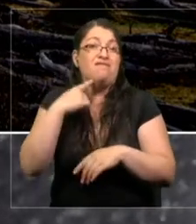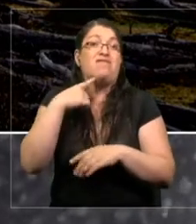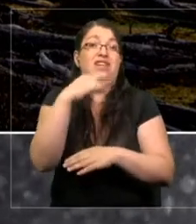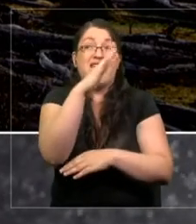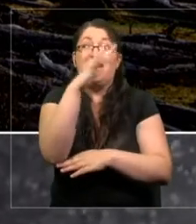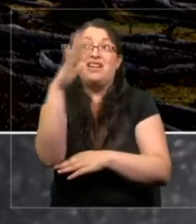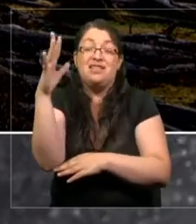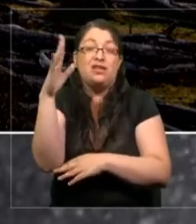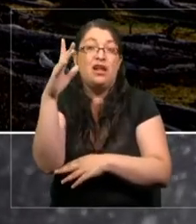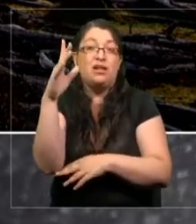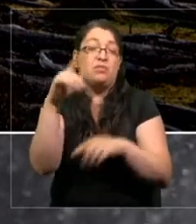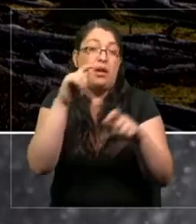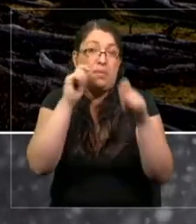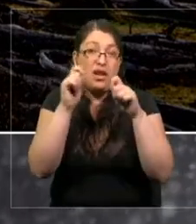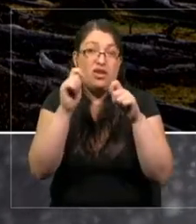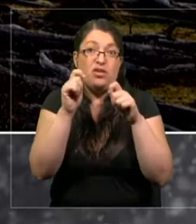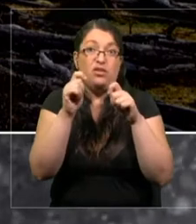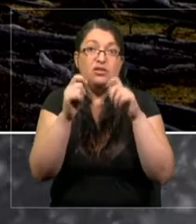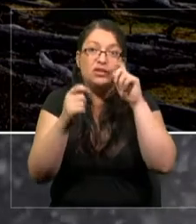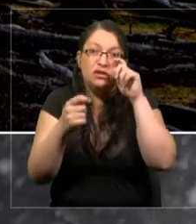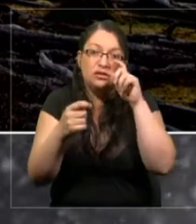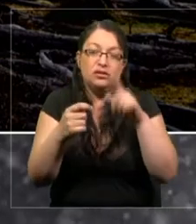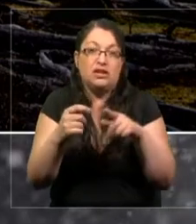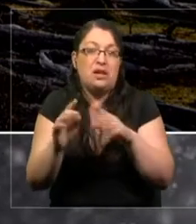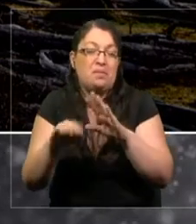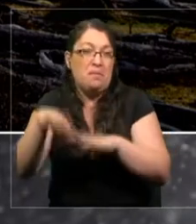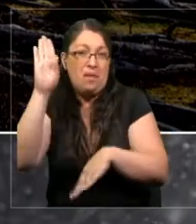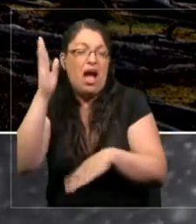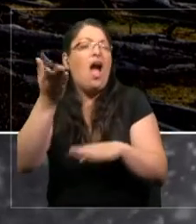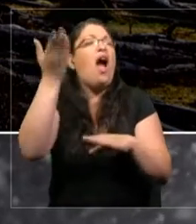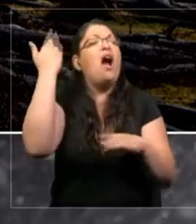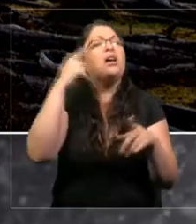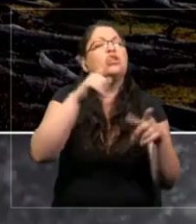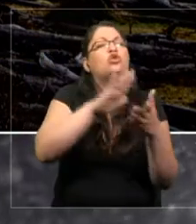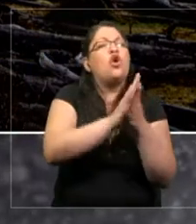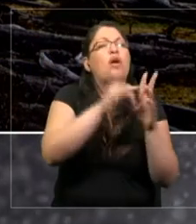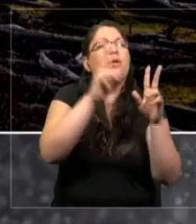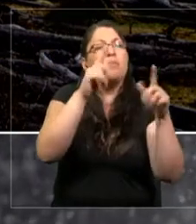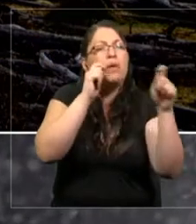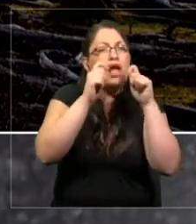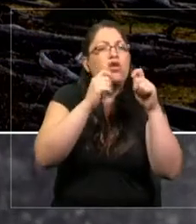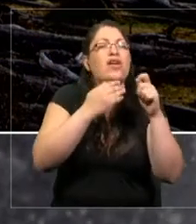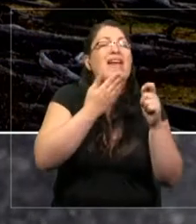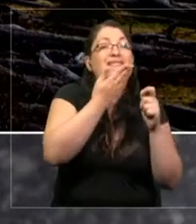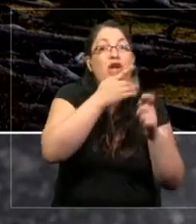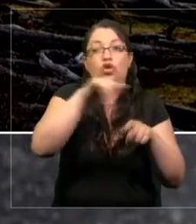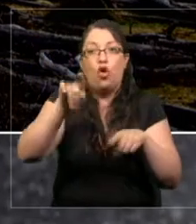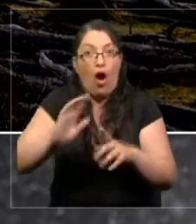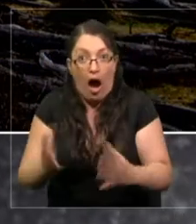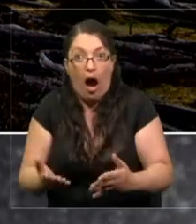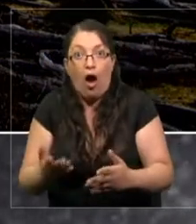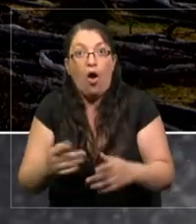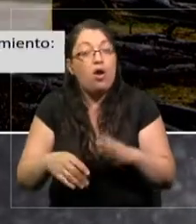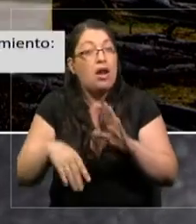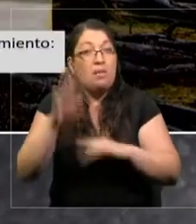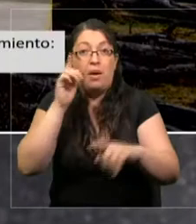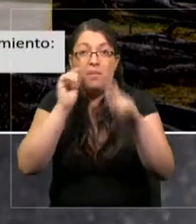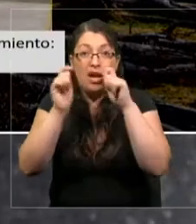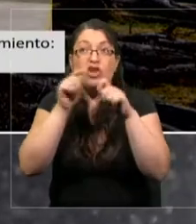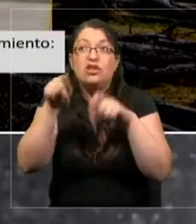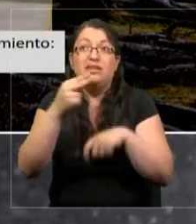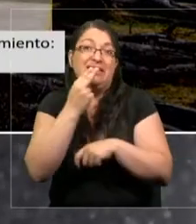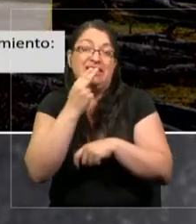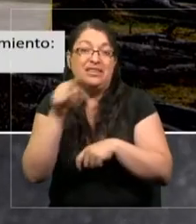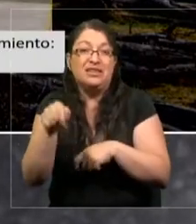que existe después de la glaciación es pleistocénica antes estaba todo eso cubierto de hielo y no había bosque hoy día la mayor amenaza son estas